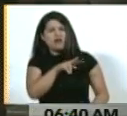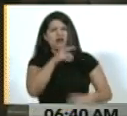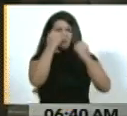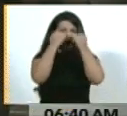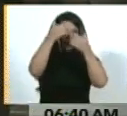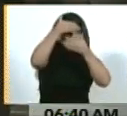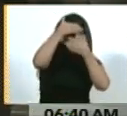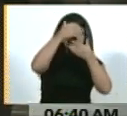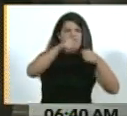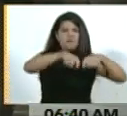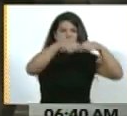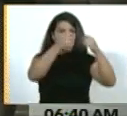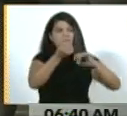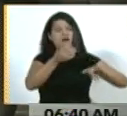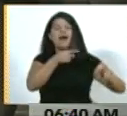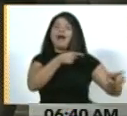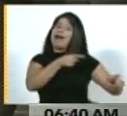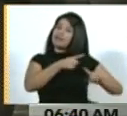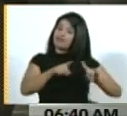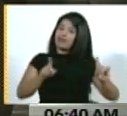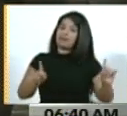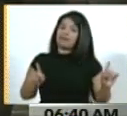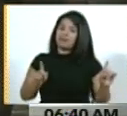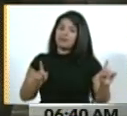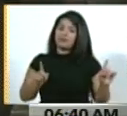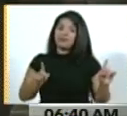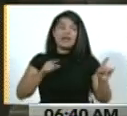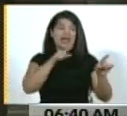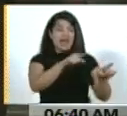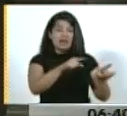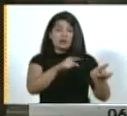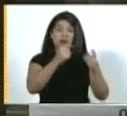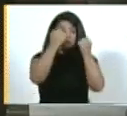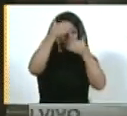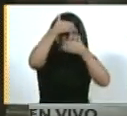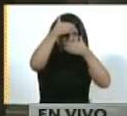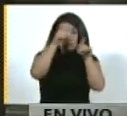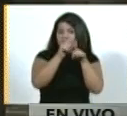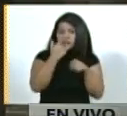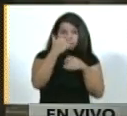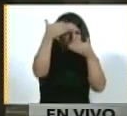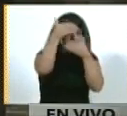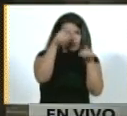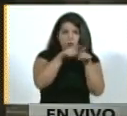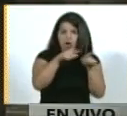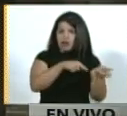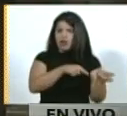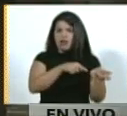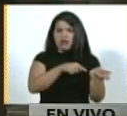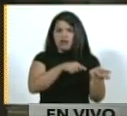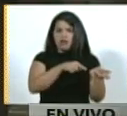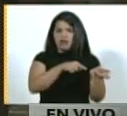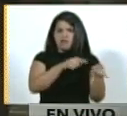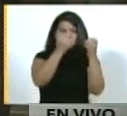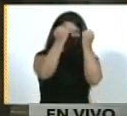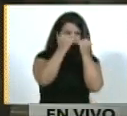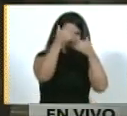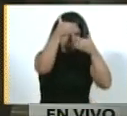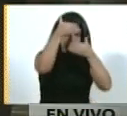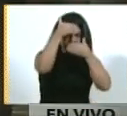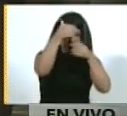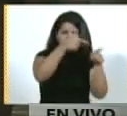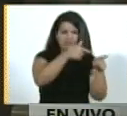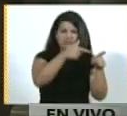terrorista, ya rayando en el terrorismo, por no decir más, para crear